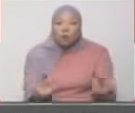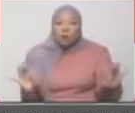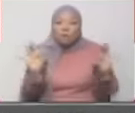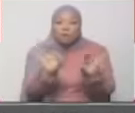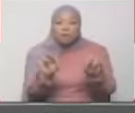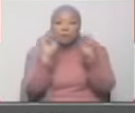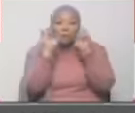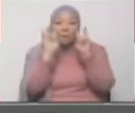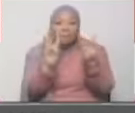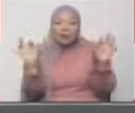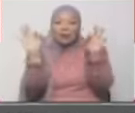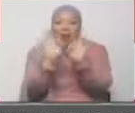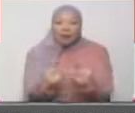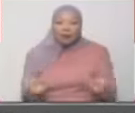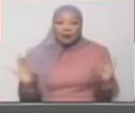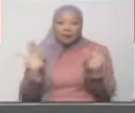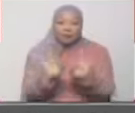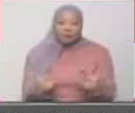ver.